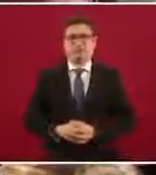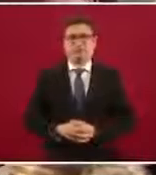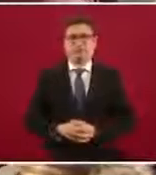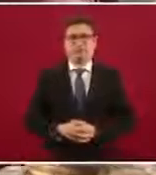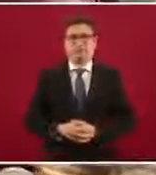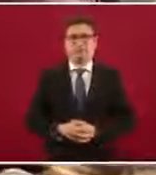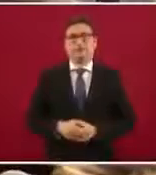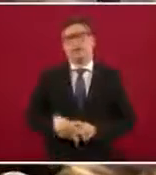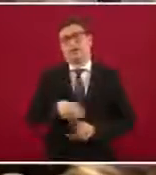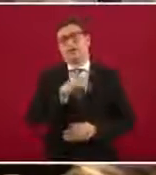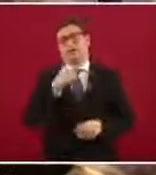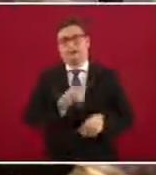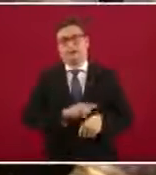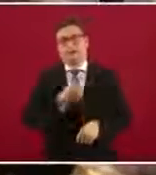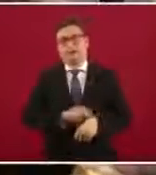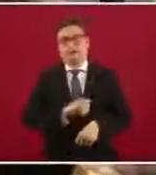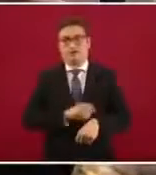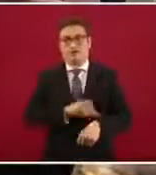está enfermo,